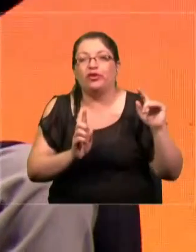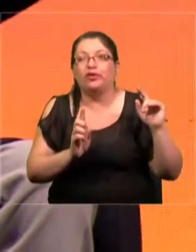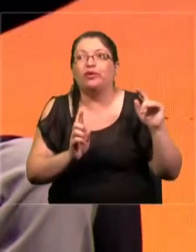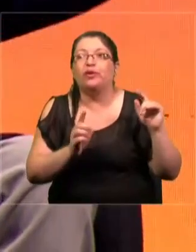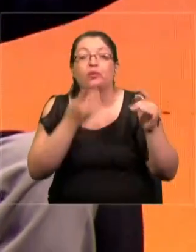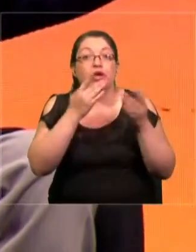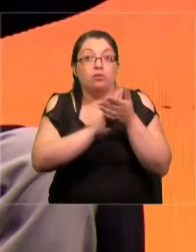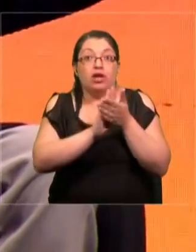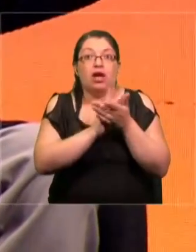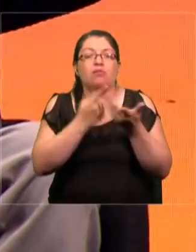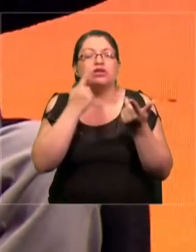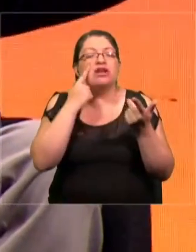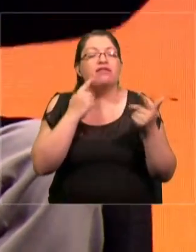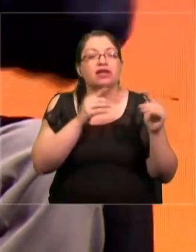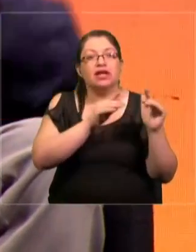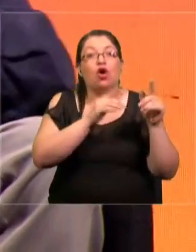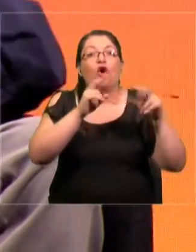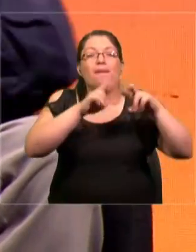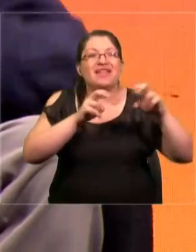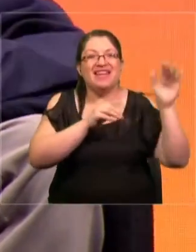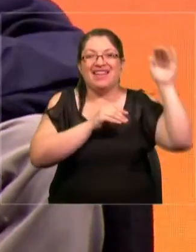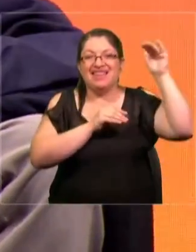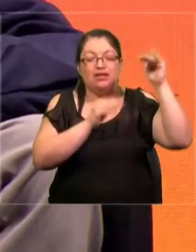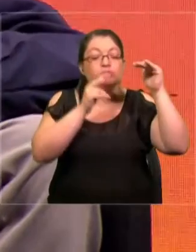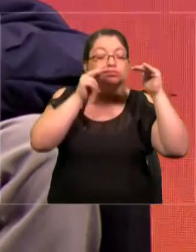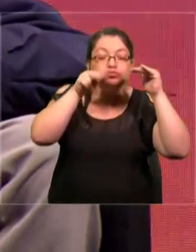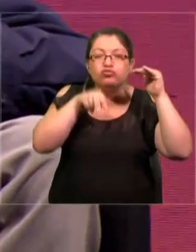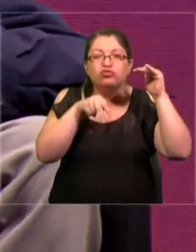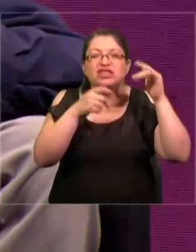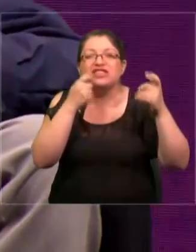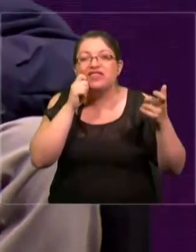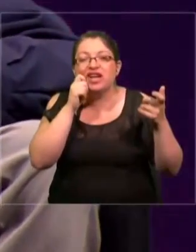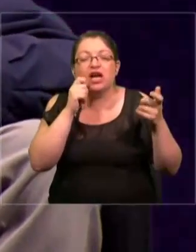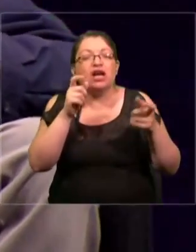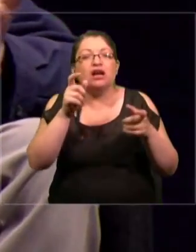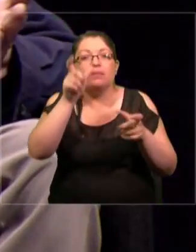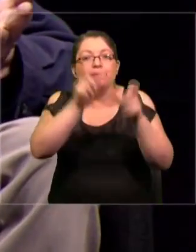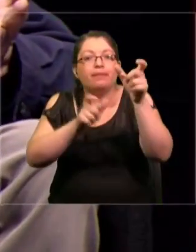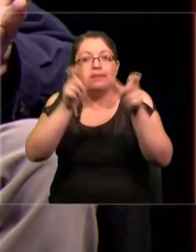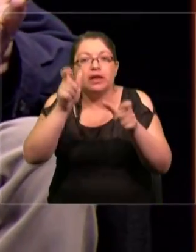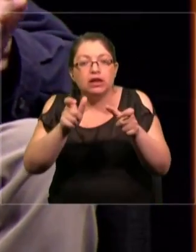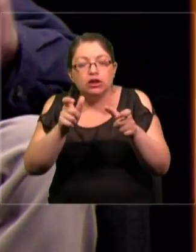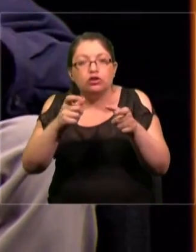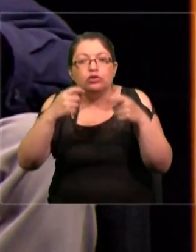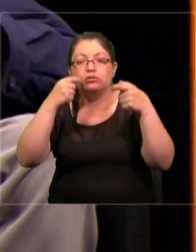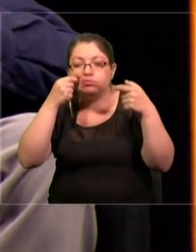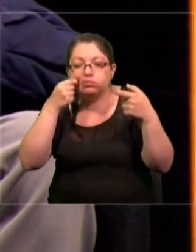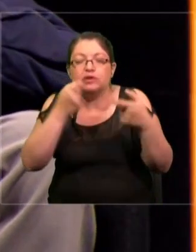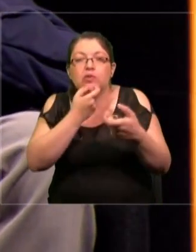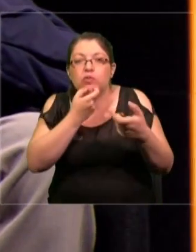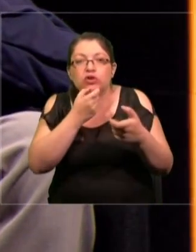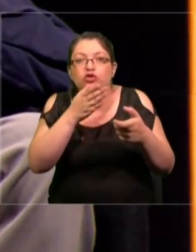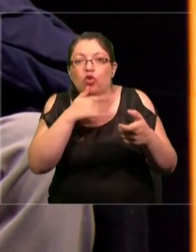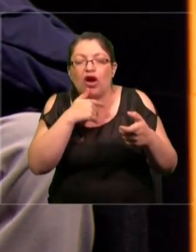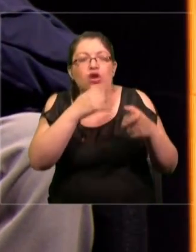si mirara desde allí, no vería sujetos de carne y hueso con nombre y apellido, sino